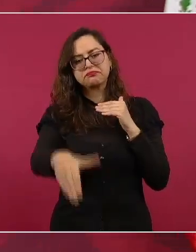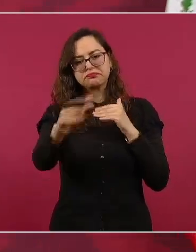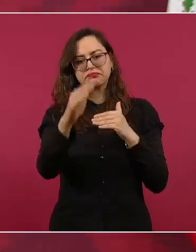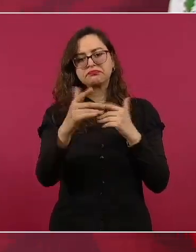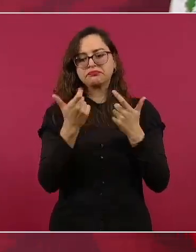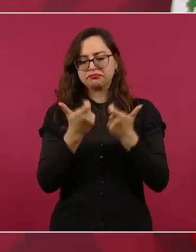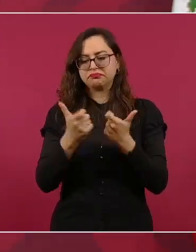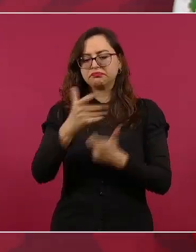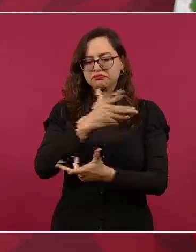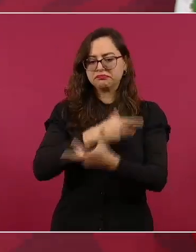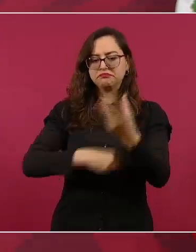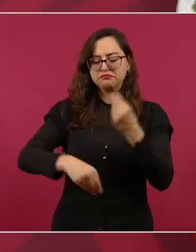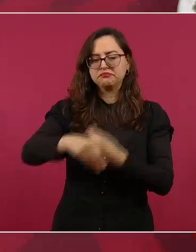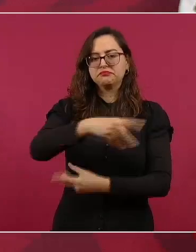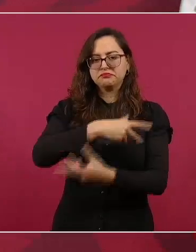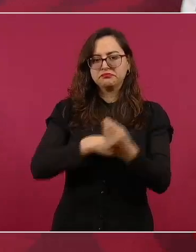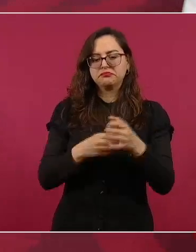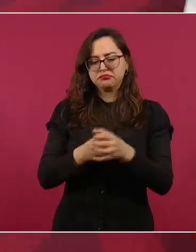crecimiento económico,